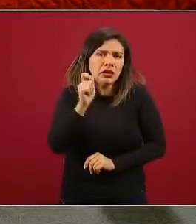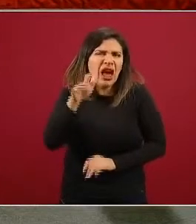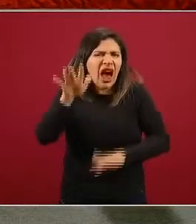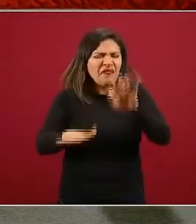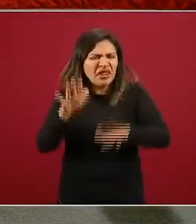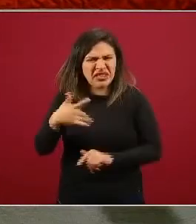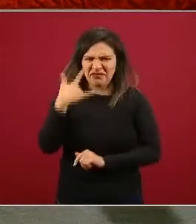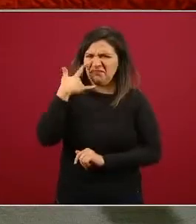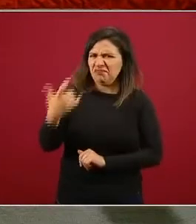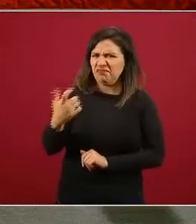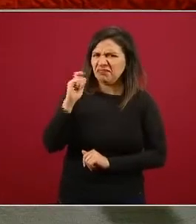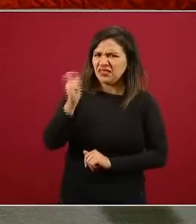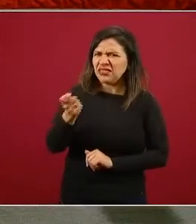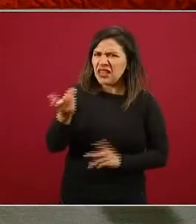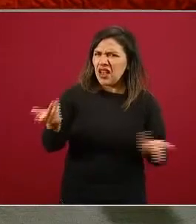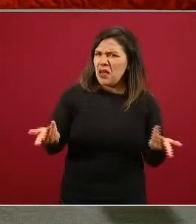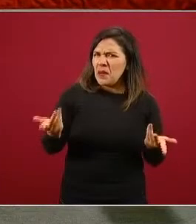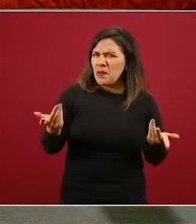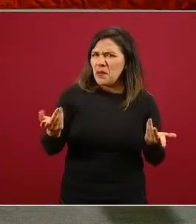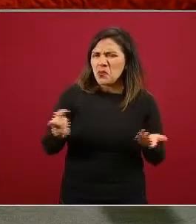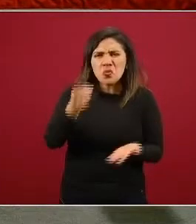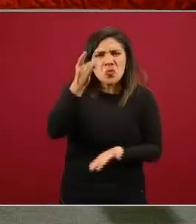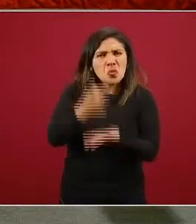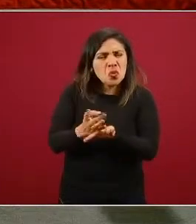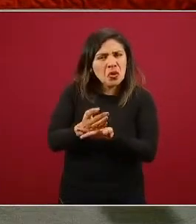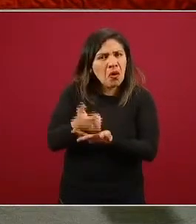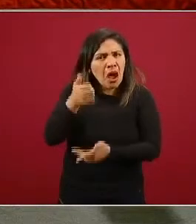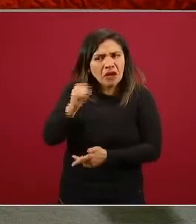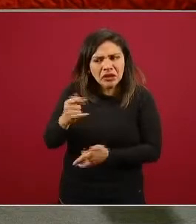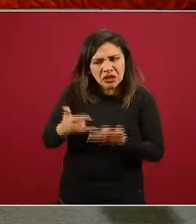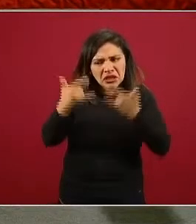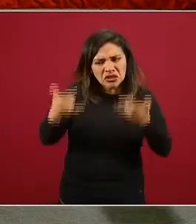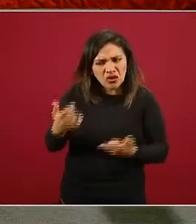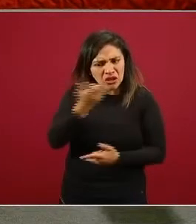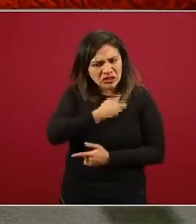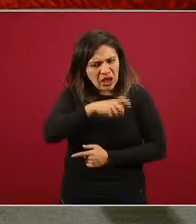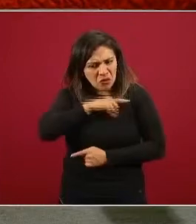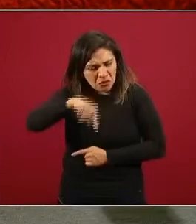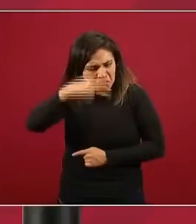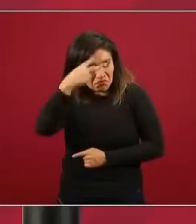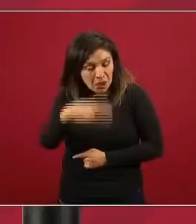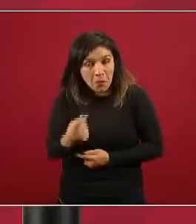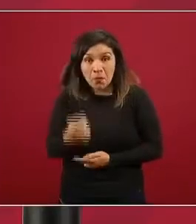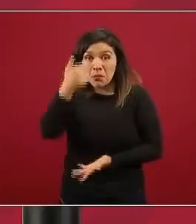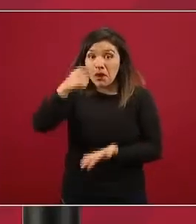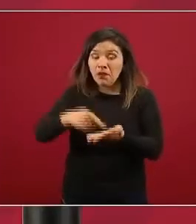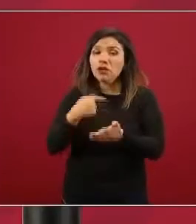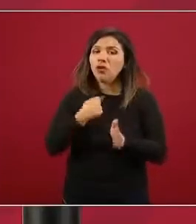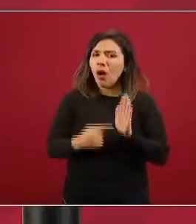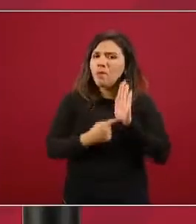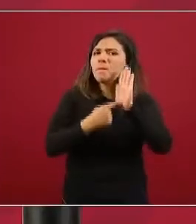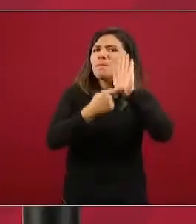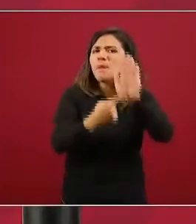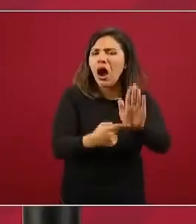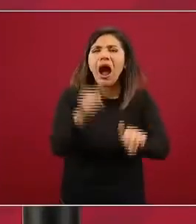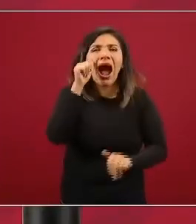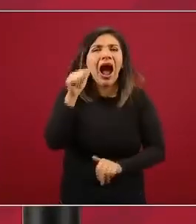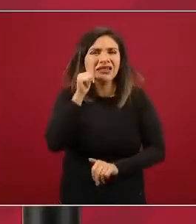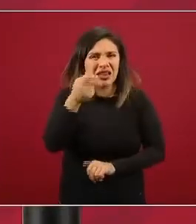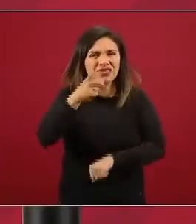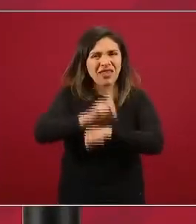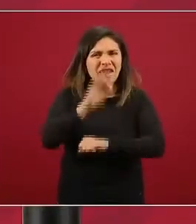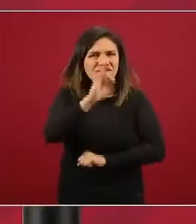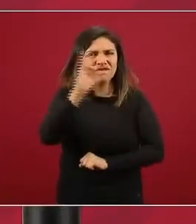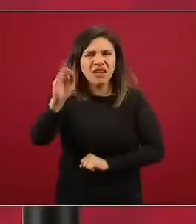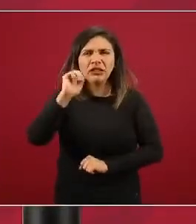inusual, de hecho es único en la historia de la salud pública en México, pusimos a disposición, ayer comenté la fecha, fue